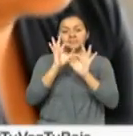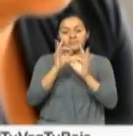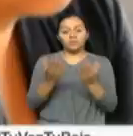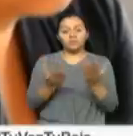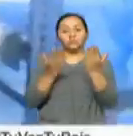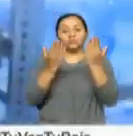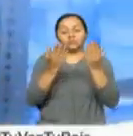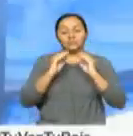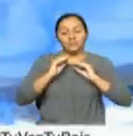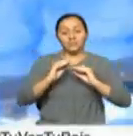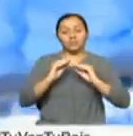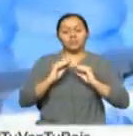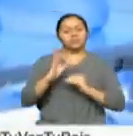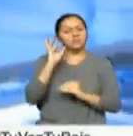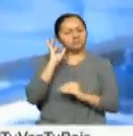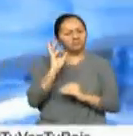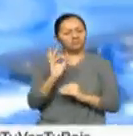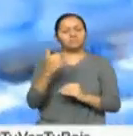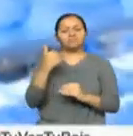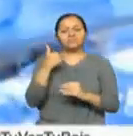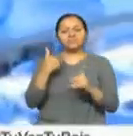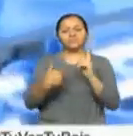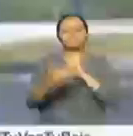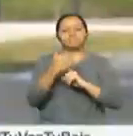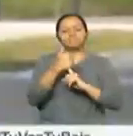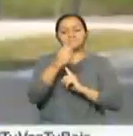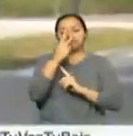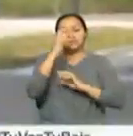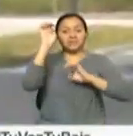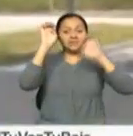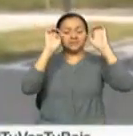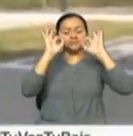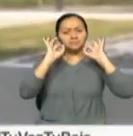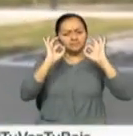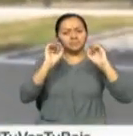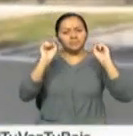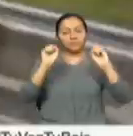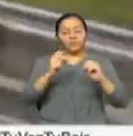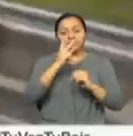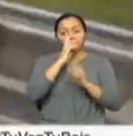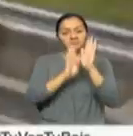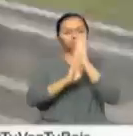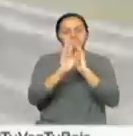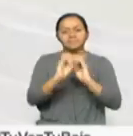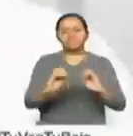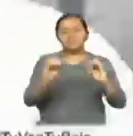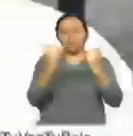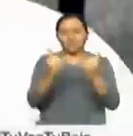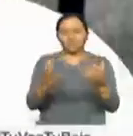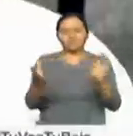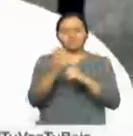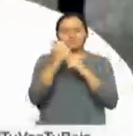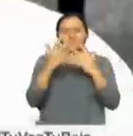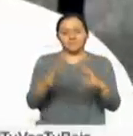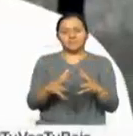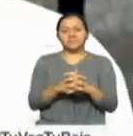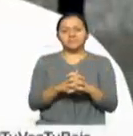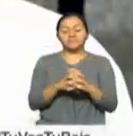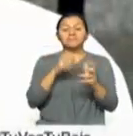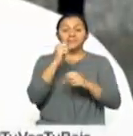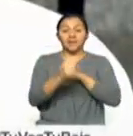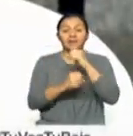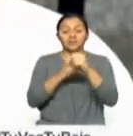procurando que la educación superior tenga alcance en áreas estratégicas que no han sido potencializadas. En estos años ha